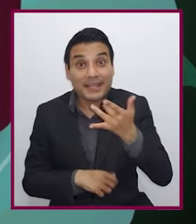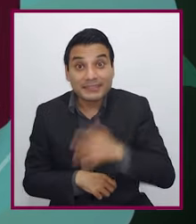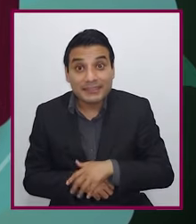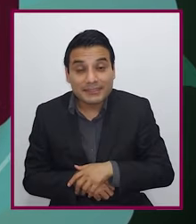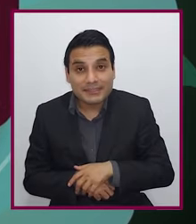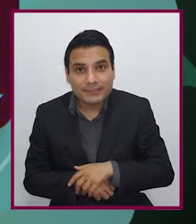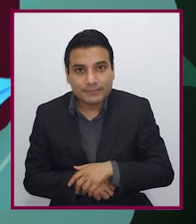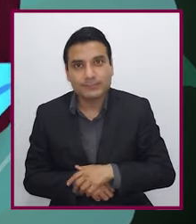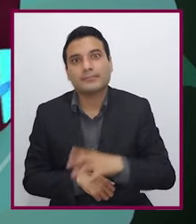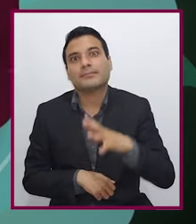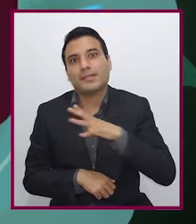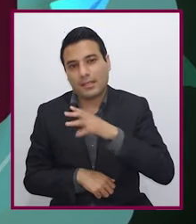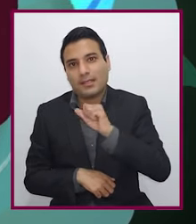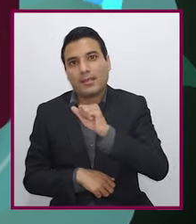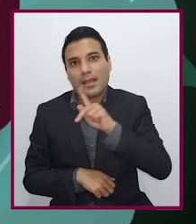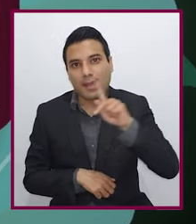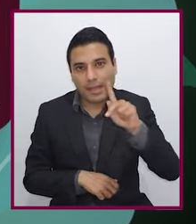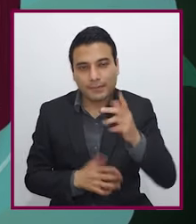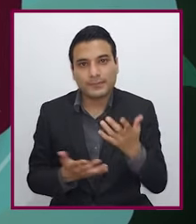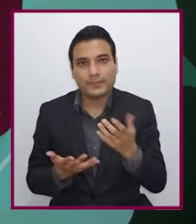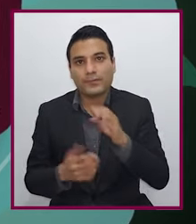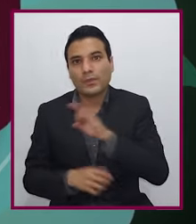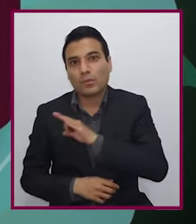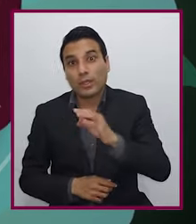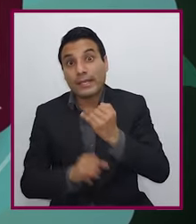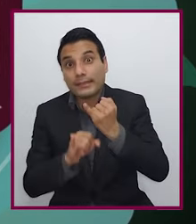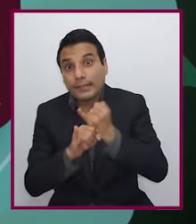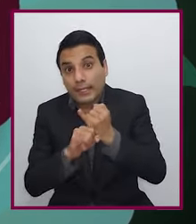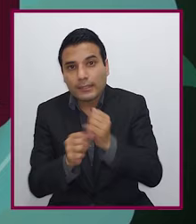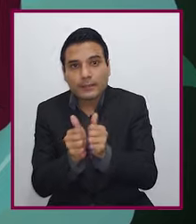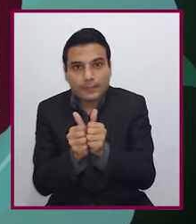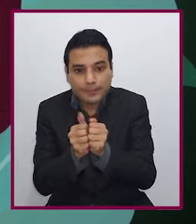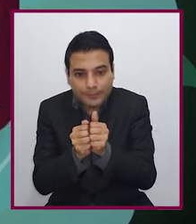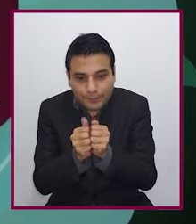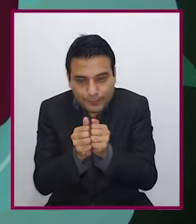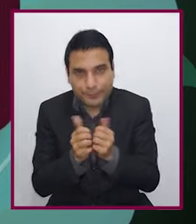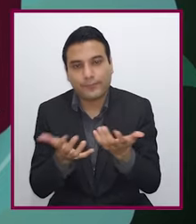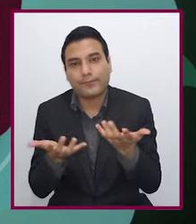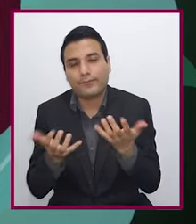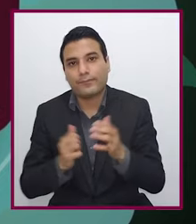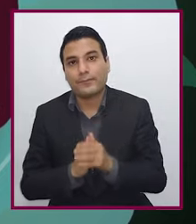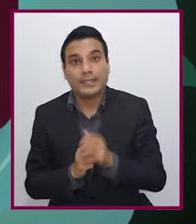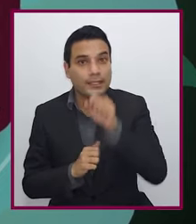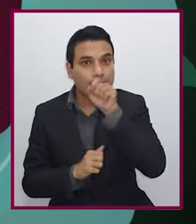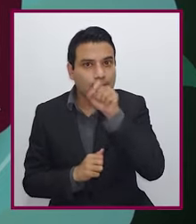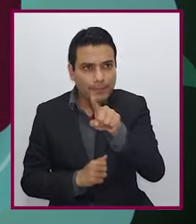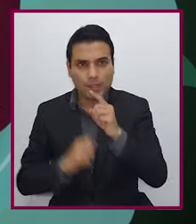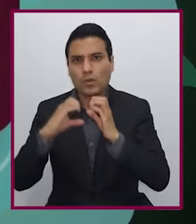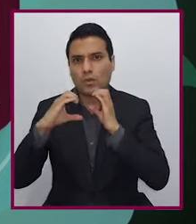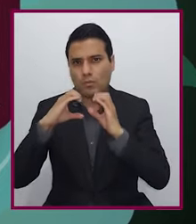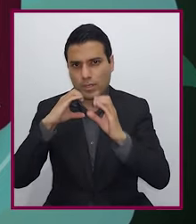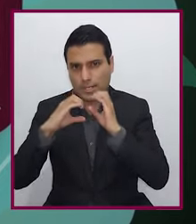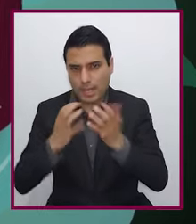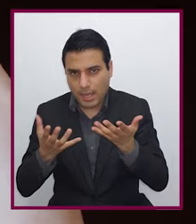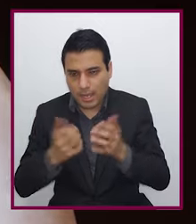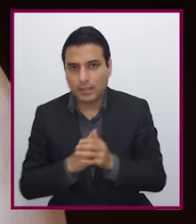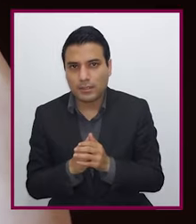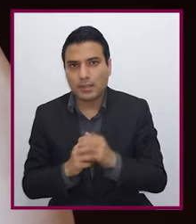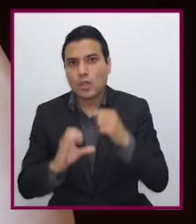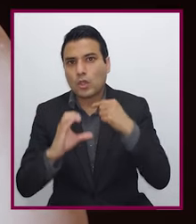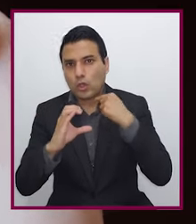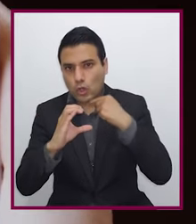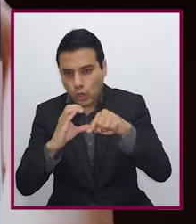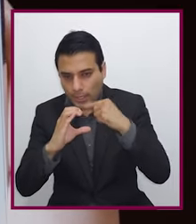a aplicaciones que les podemos instalar, como navegar en Internet con mi dispositivo móvil y desde luego comunicarme.